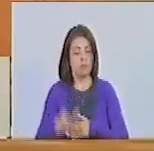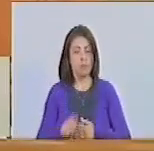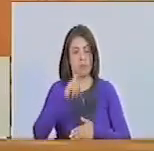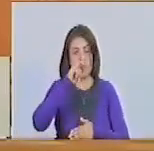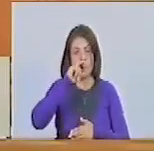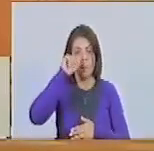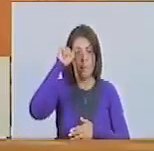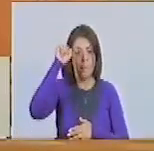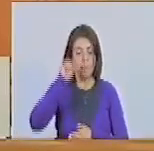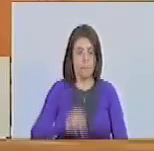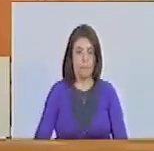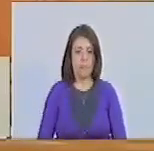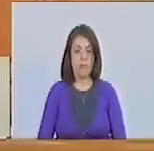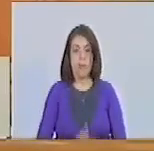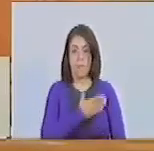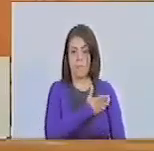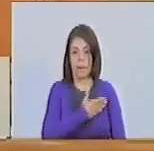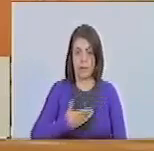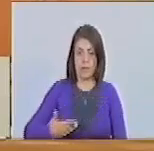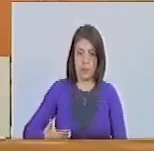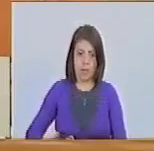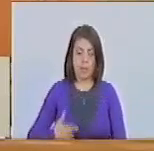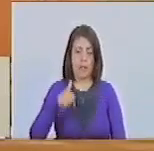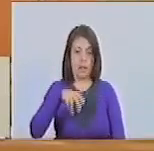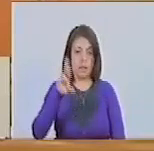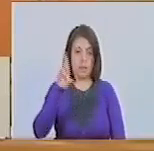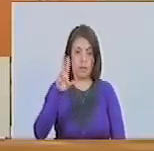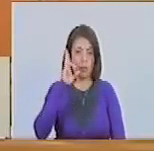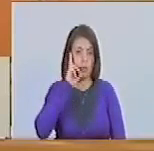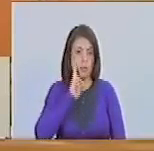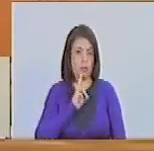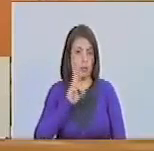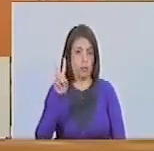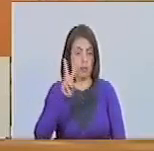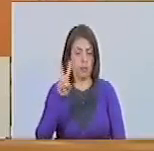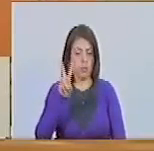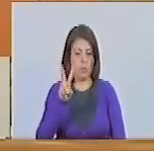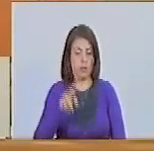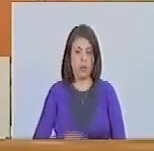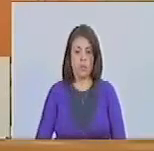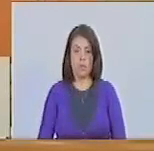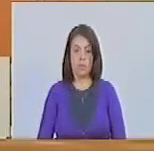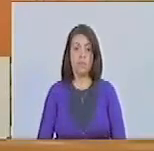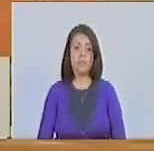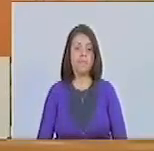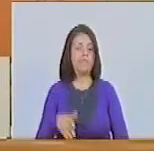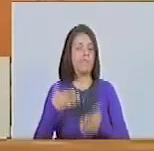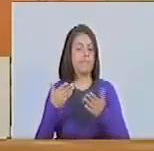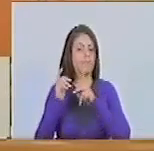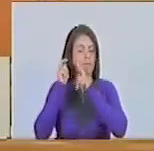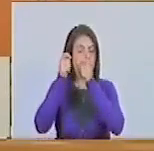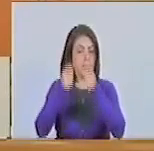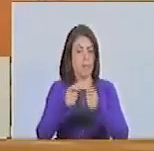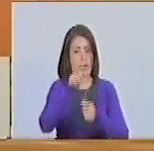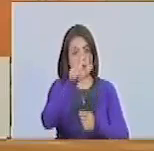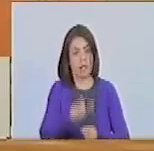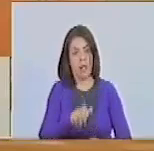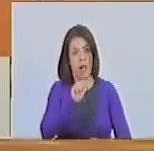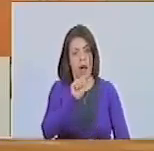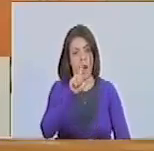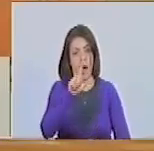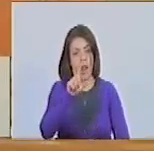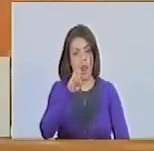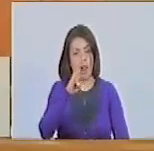Nicolás Maduro Moros, presidente constitucional de la República Bolivariana de Venezuela, para designar al ciudadano